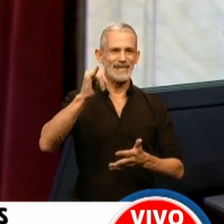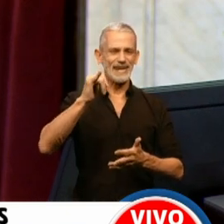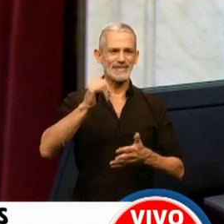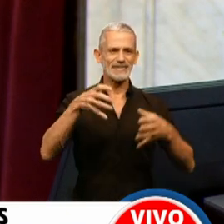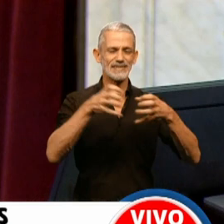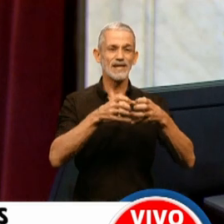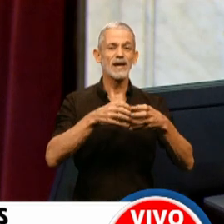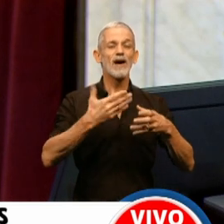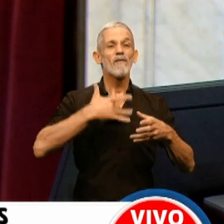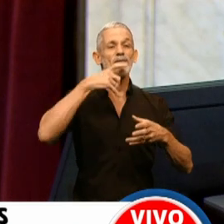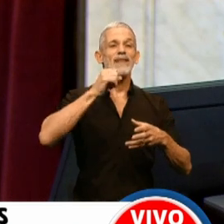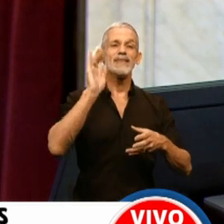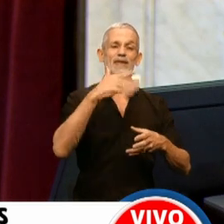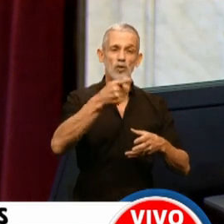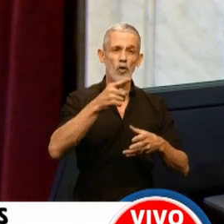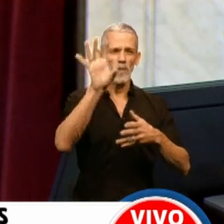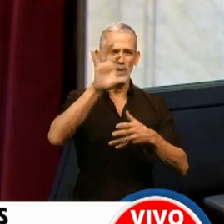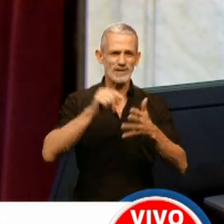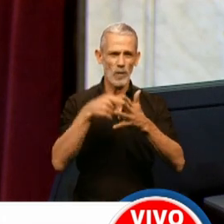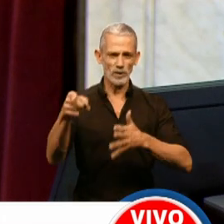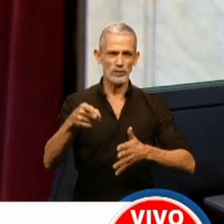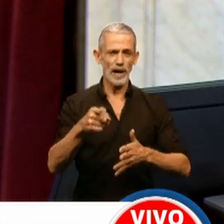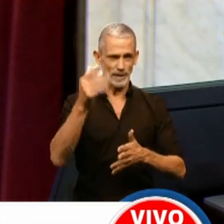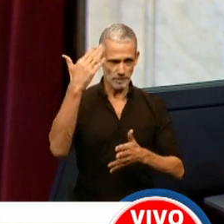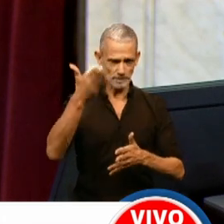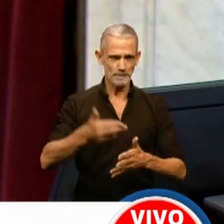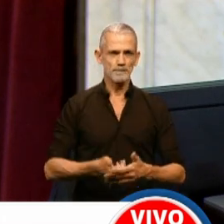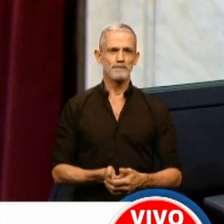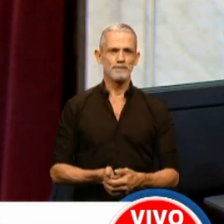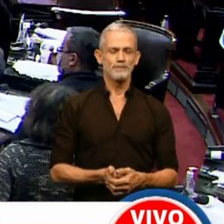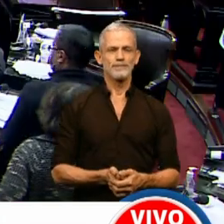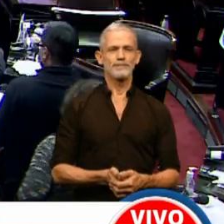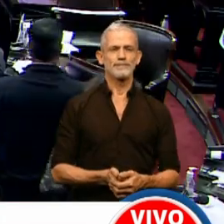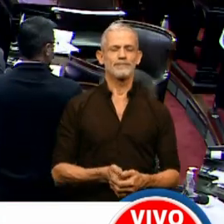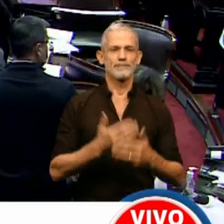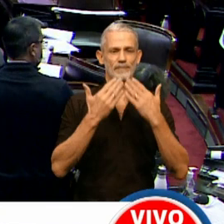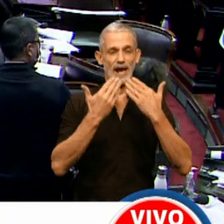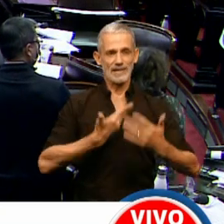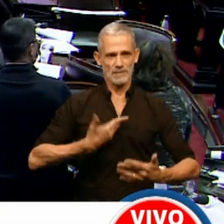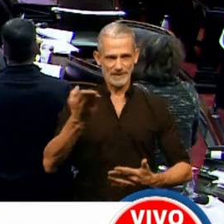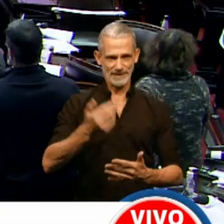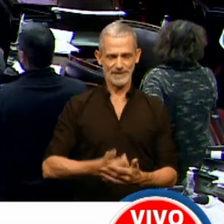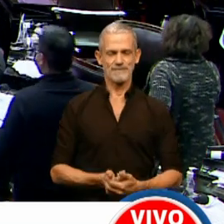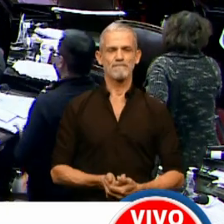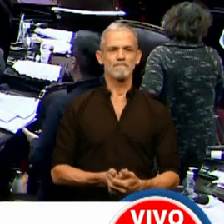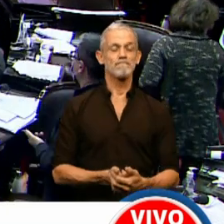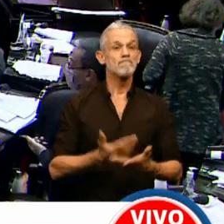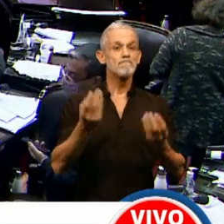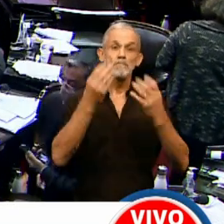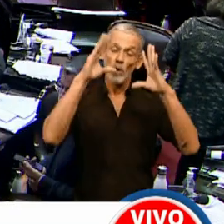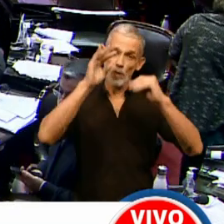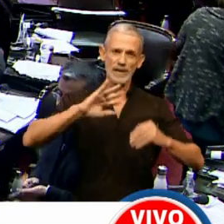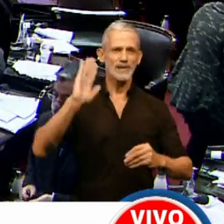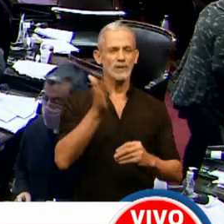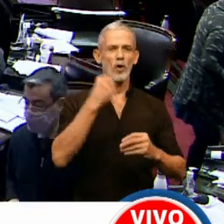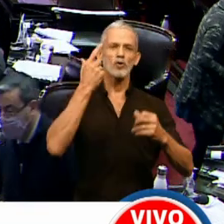todos provincia de buenos aires tiene la palabra gracias señor presidente buenas noches